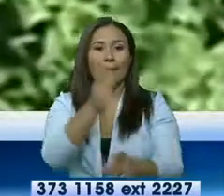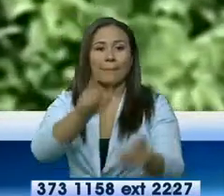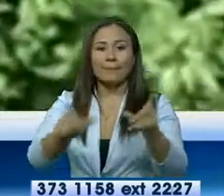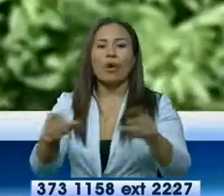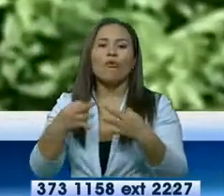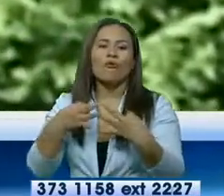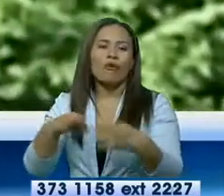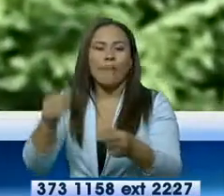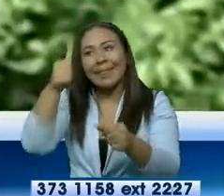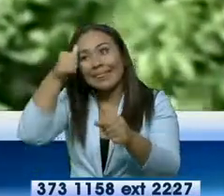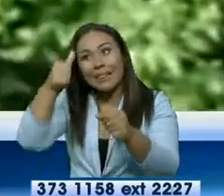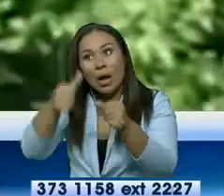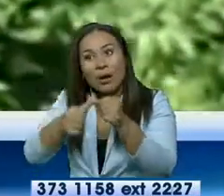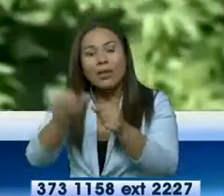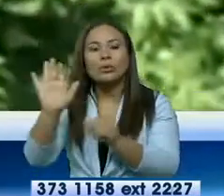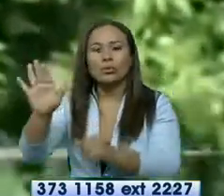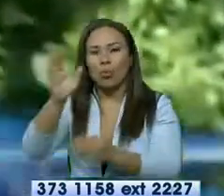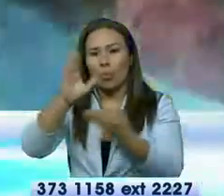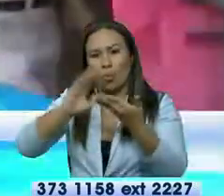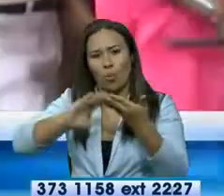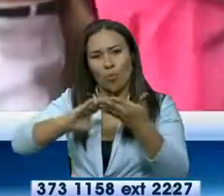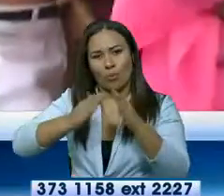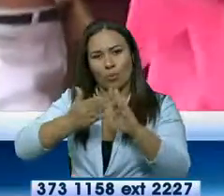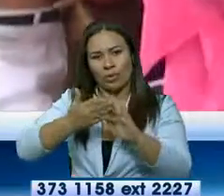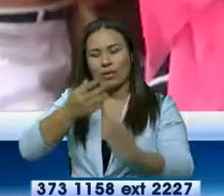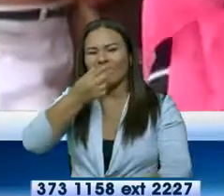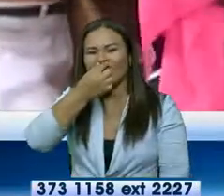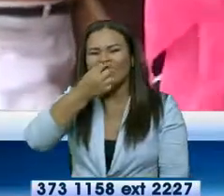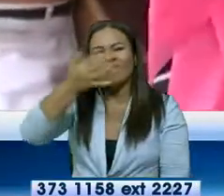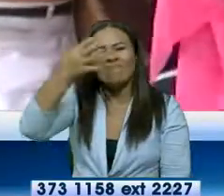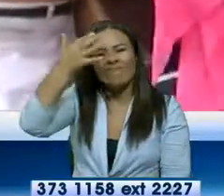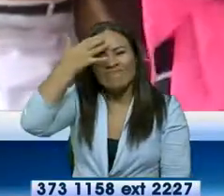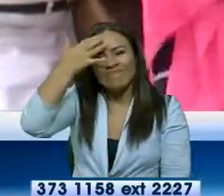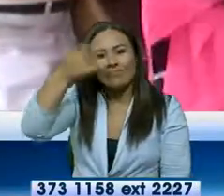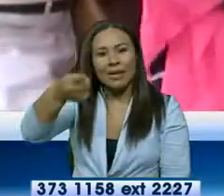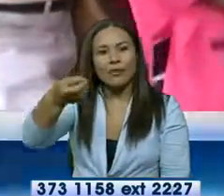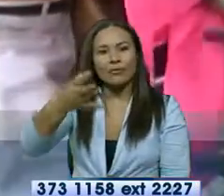como una forma de preservar la historia Sáchila. Desde Santo Domingo, informó Gisela Moreira.